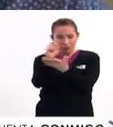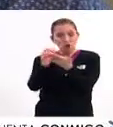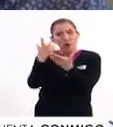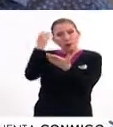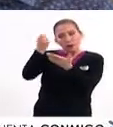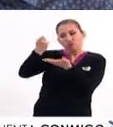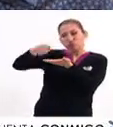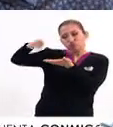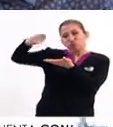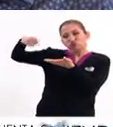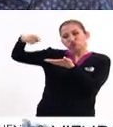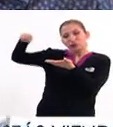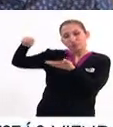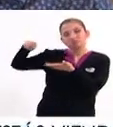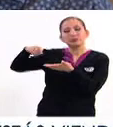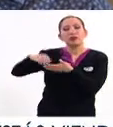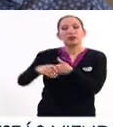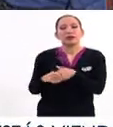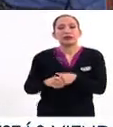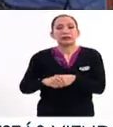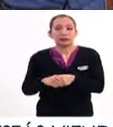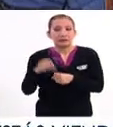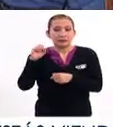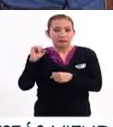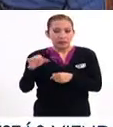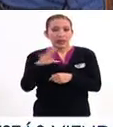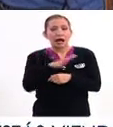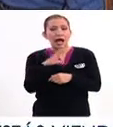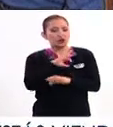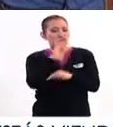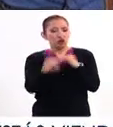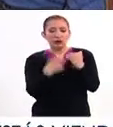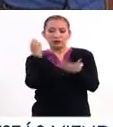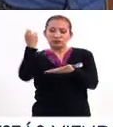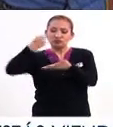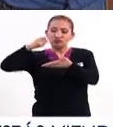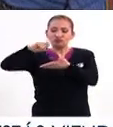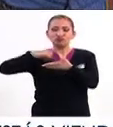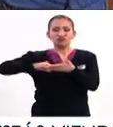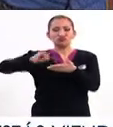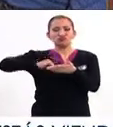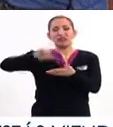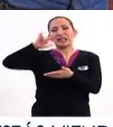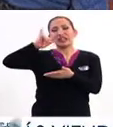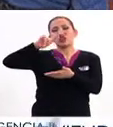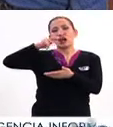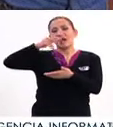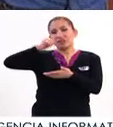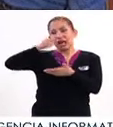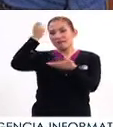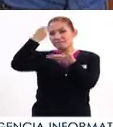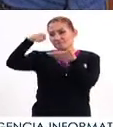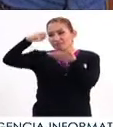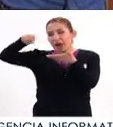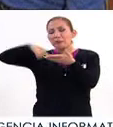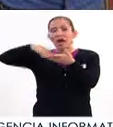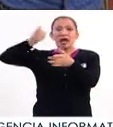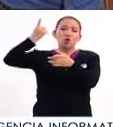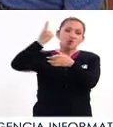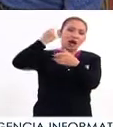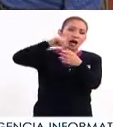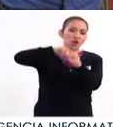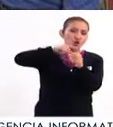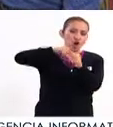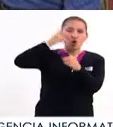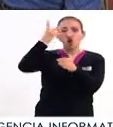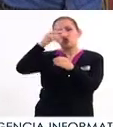escritura musical. Sí, de hecho, están todas hechas en litografía. Se hacía el trabajo litográfico, a veces una tinta o 2